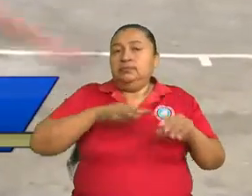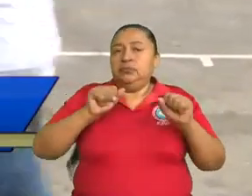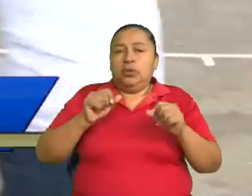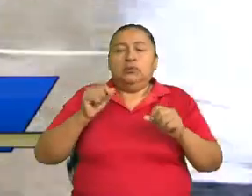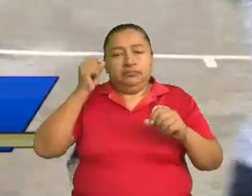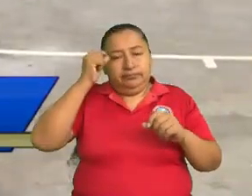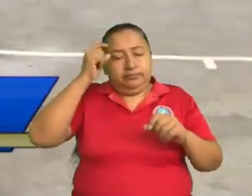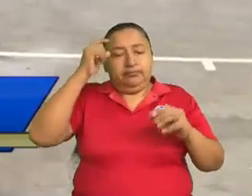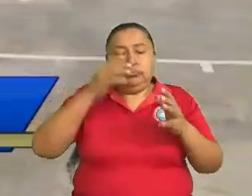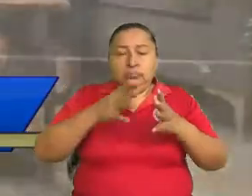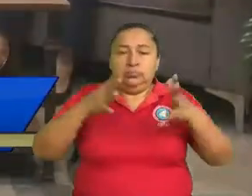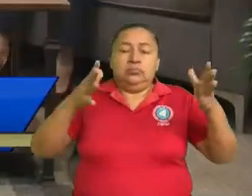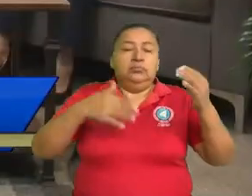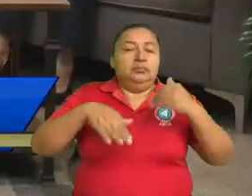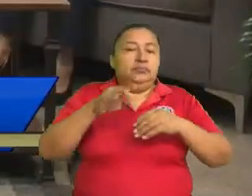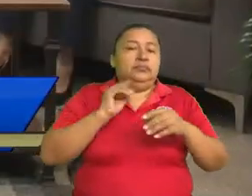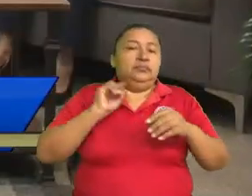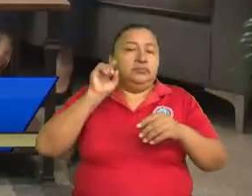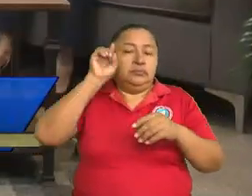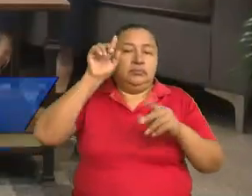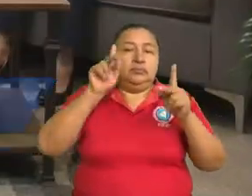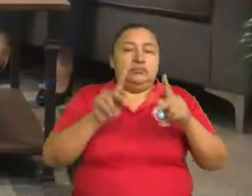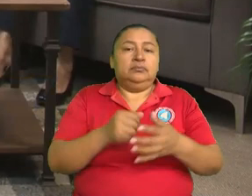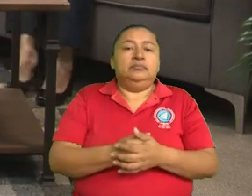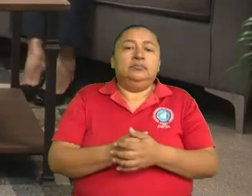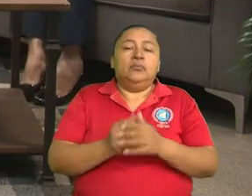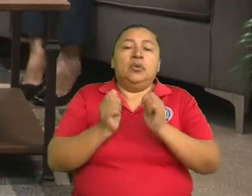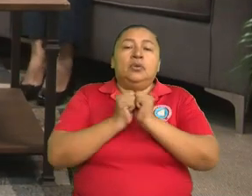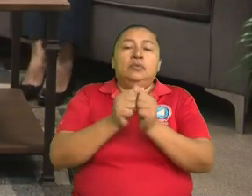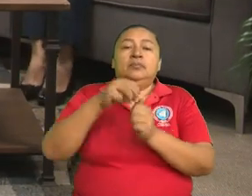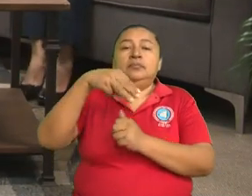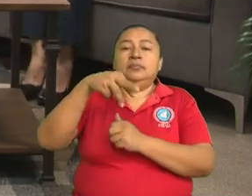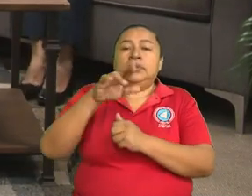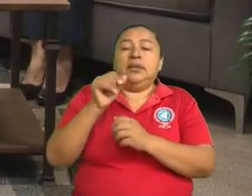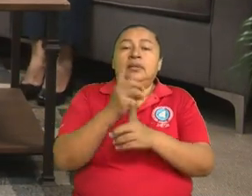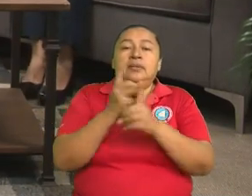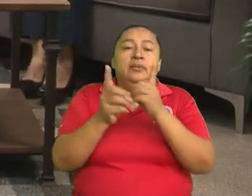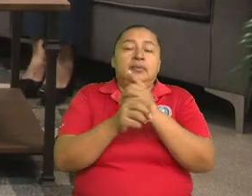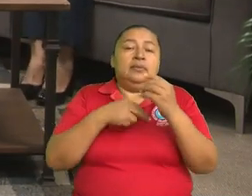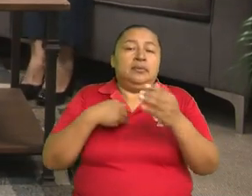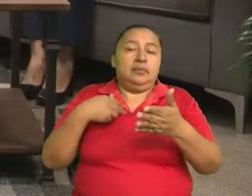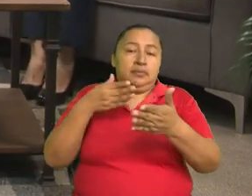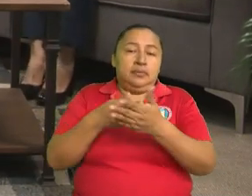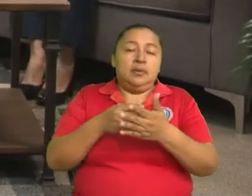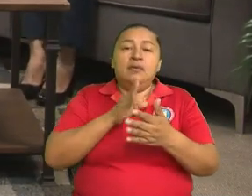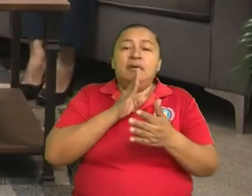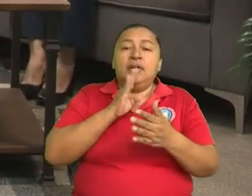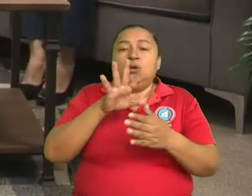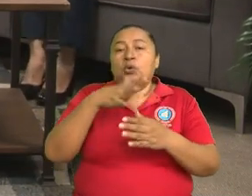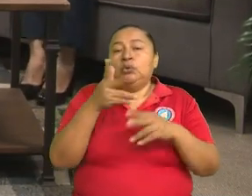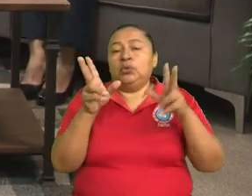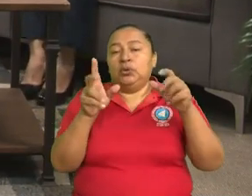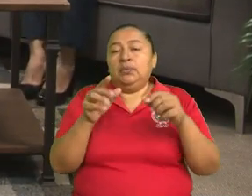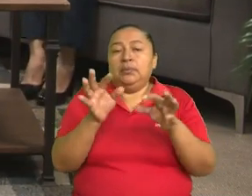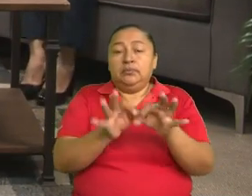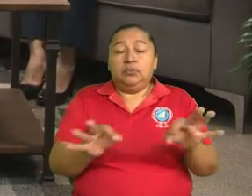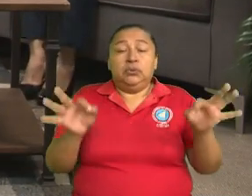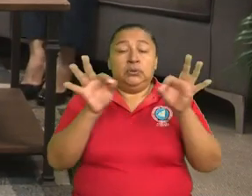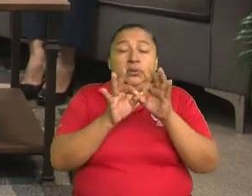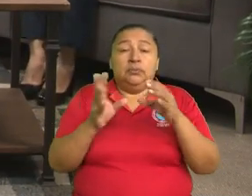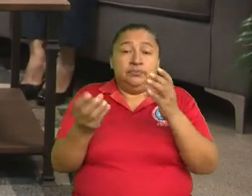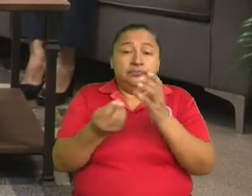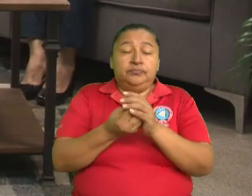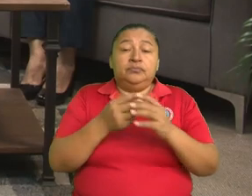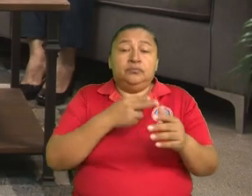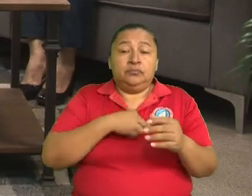crecimiento a la comunidad también. Claro que sí, compañera Miriam, tenemos que hacer una pausa, pero al volver quisiera que habláramos de otro aspecto también, que es parte de la integración,